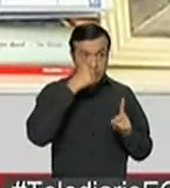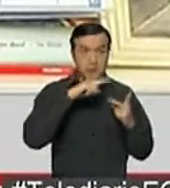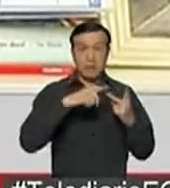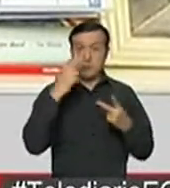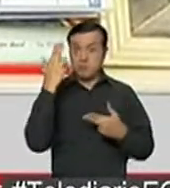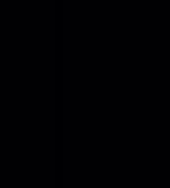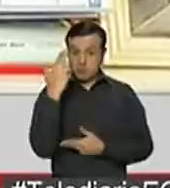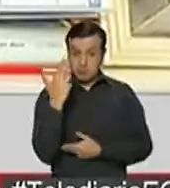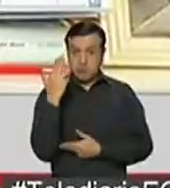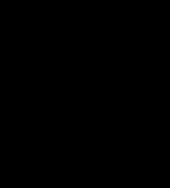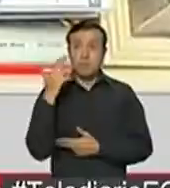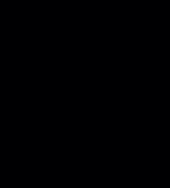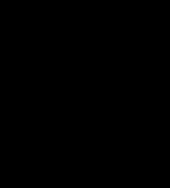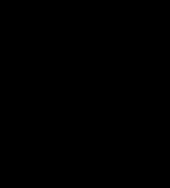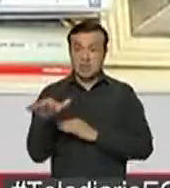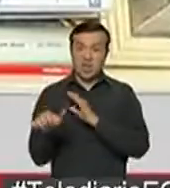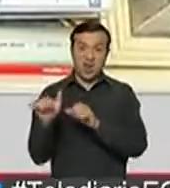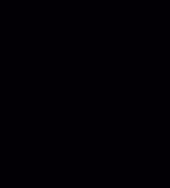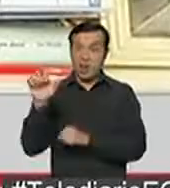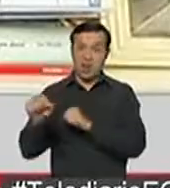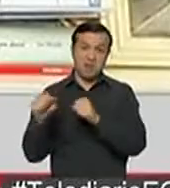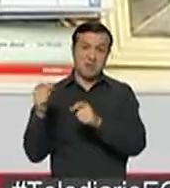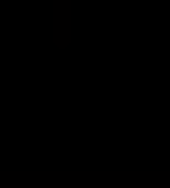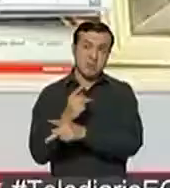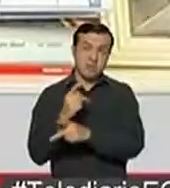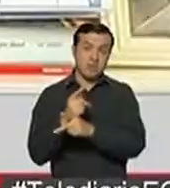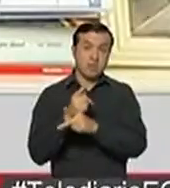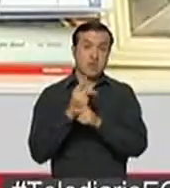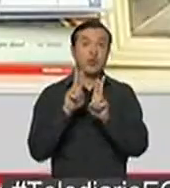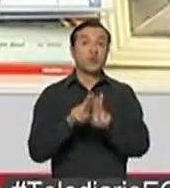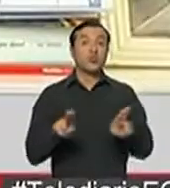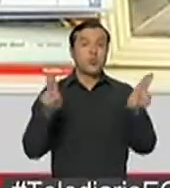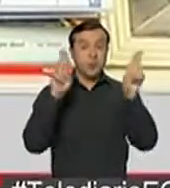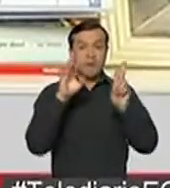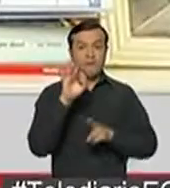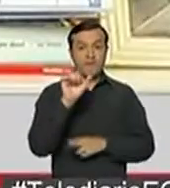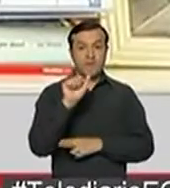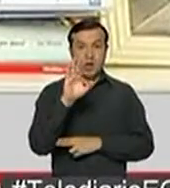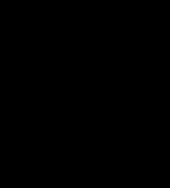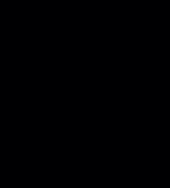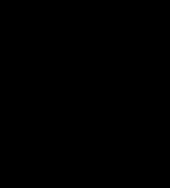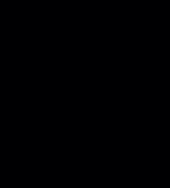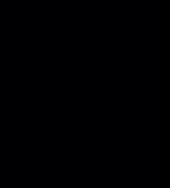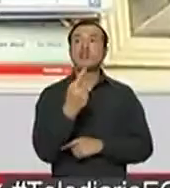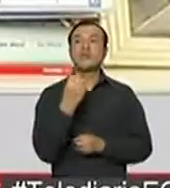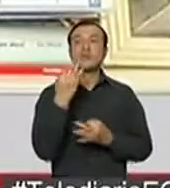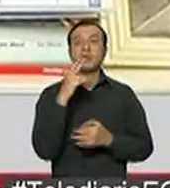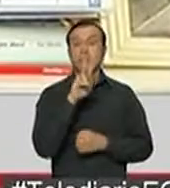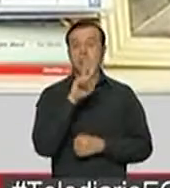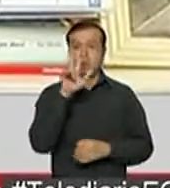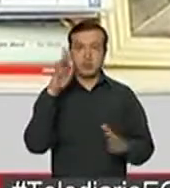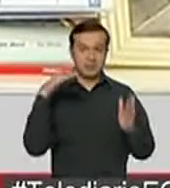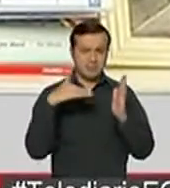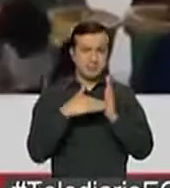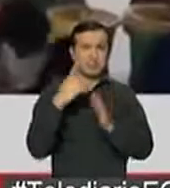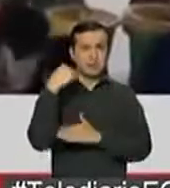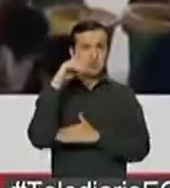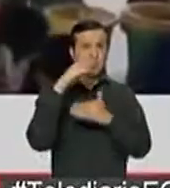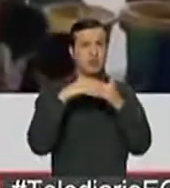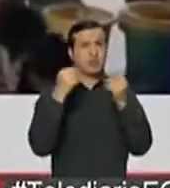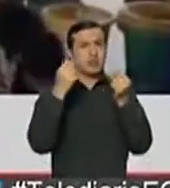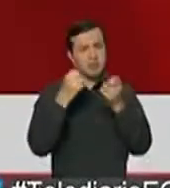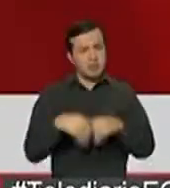armas. ¿Ya? La FAO la tiene cuantificada en 20.000 millones de dólares.